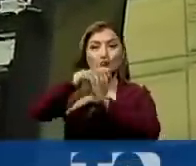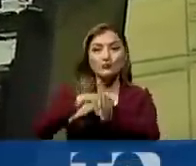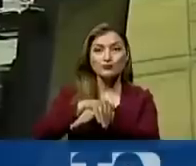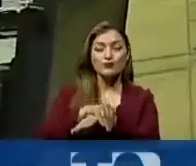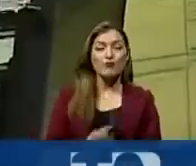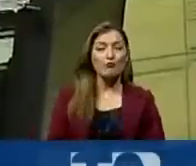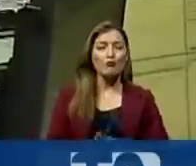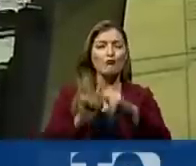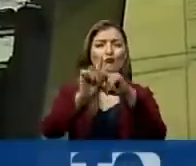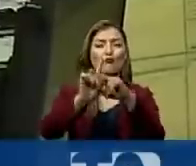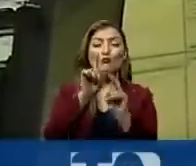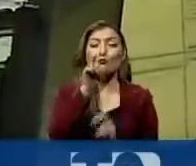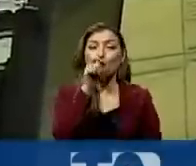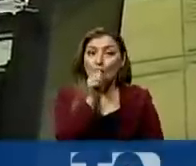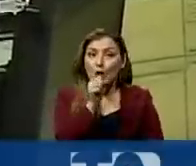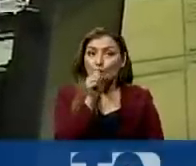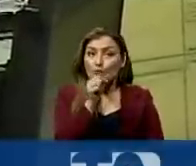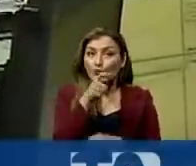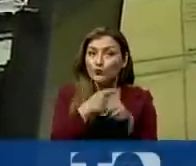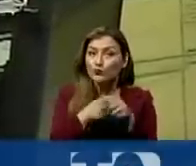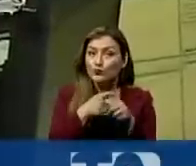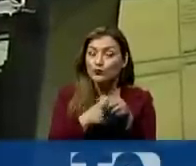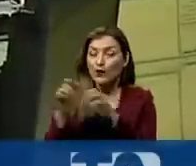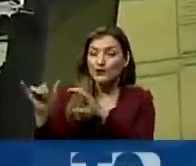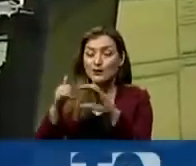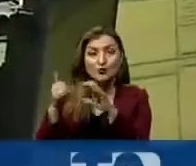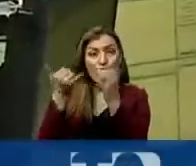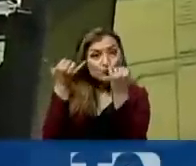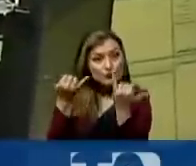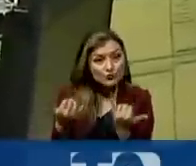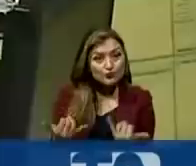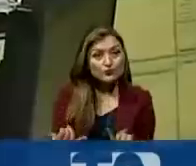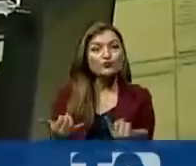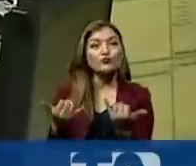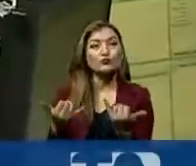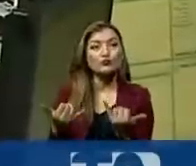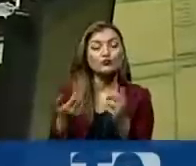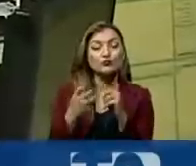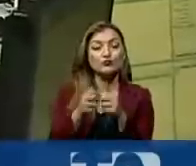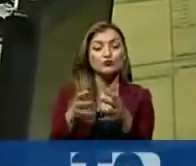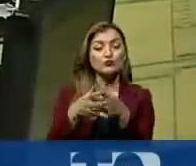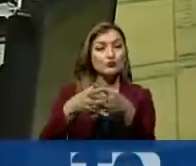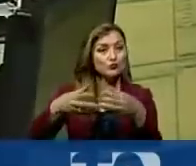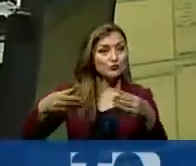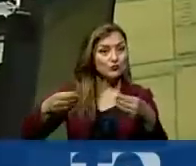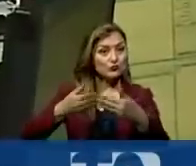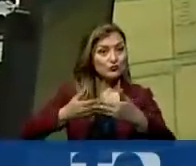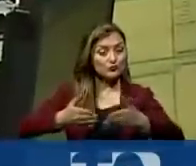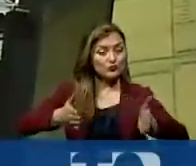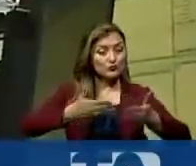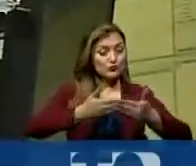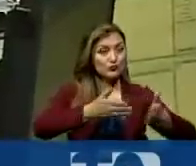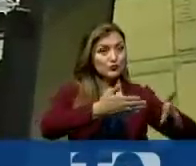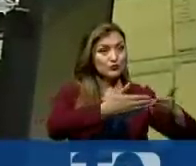naranjal específicamente y en santa elena hoy están ya son solucionadas y las vías están expeditas al tránsito